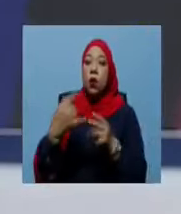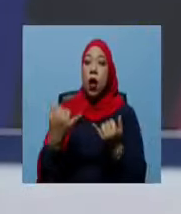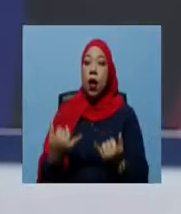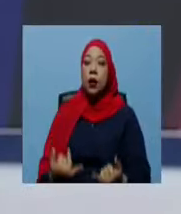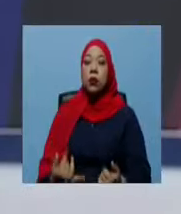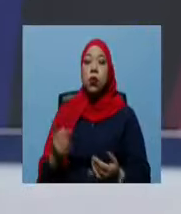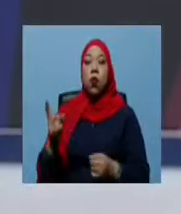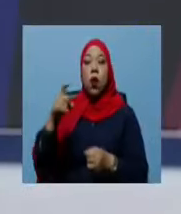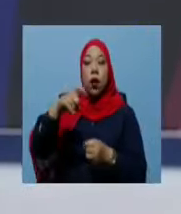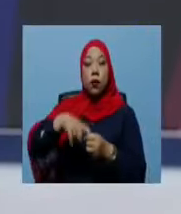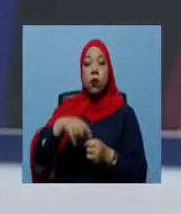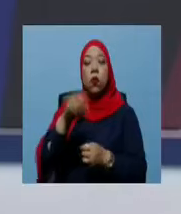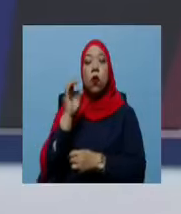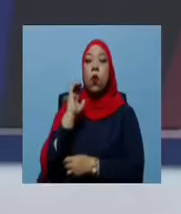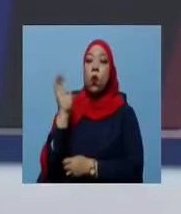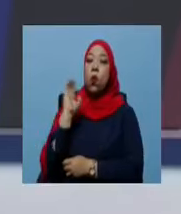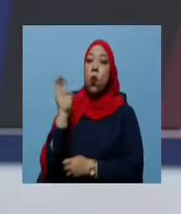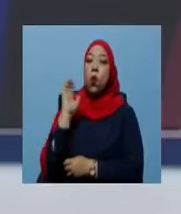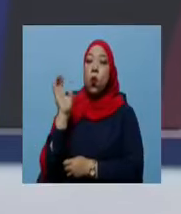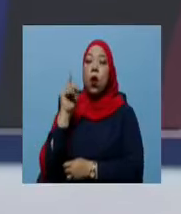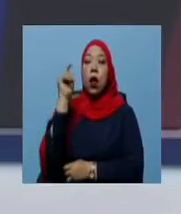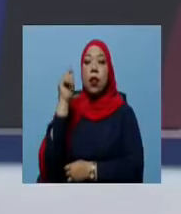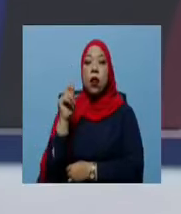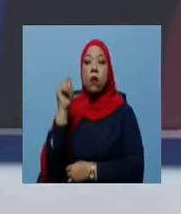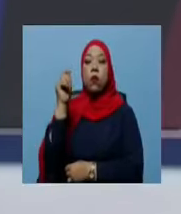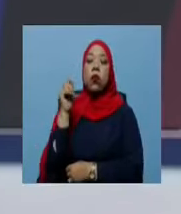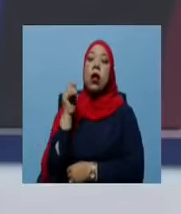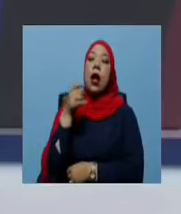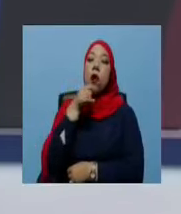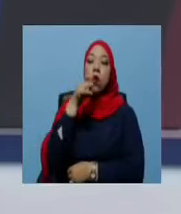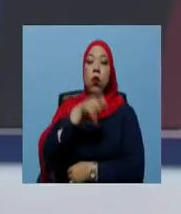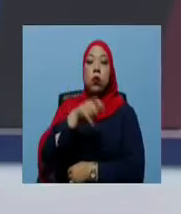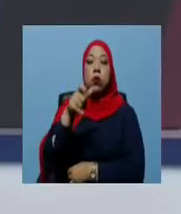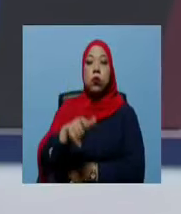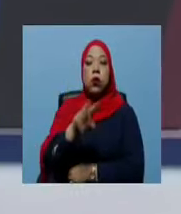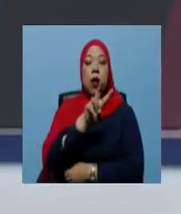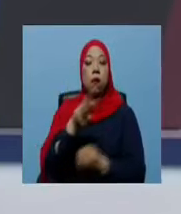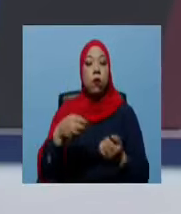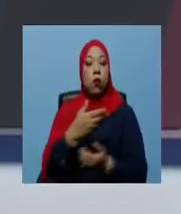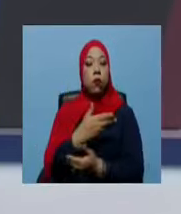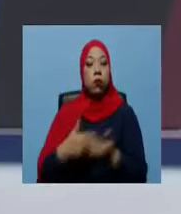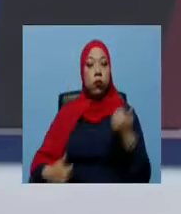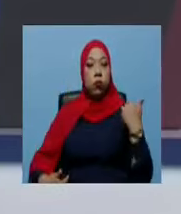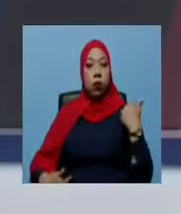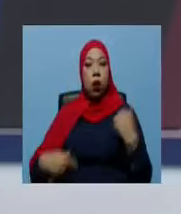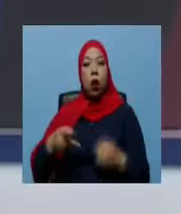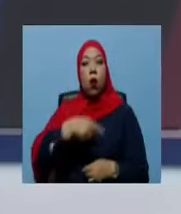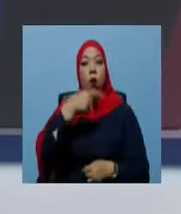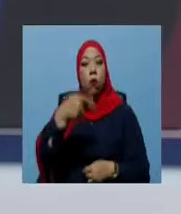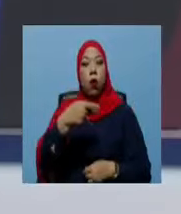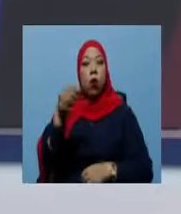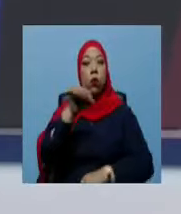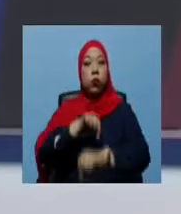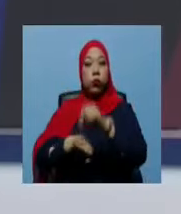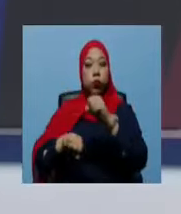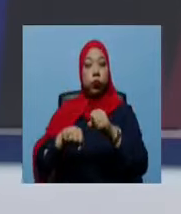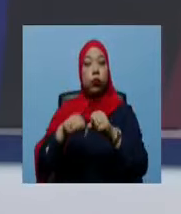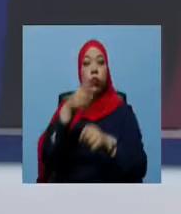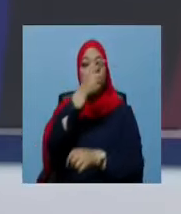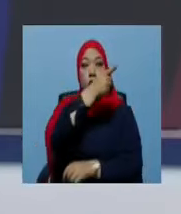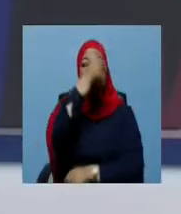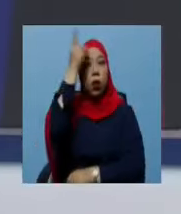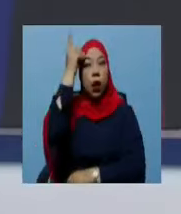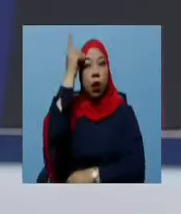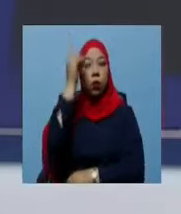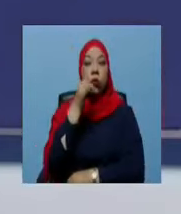su intervención en sesión ordinaria de la Asamblea Nacional, el vicepresidente sectorial de Política, Seguridad Ciudadana y Paz,